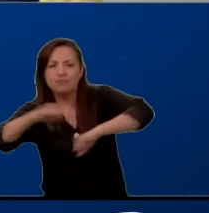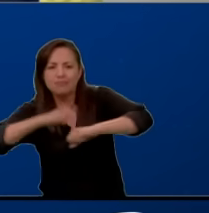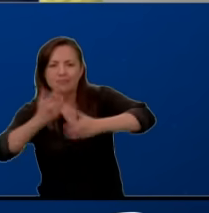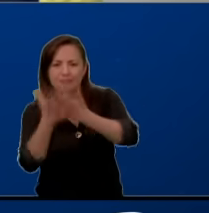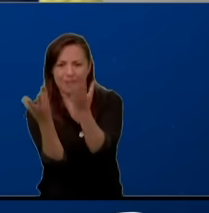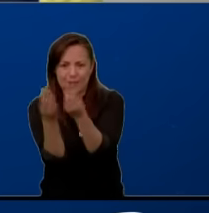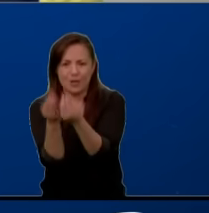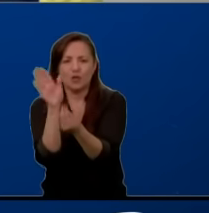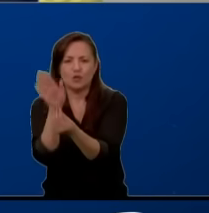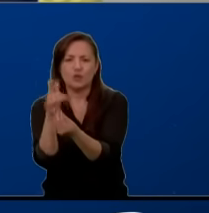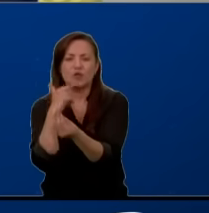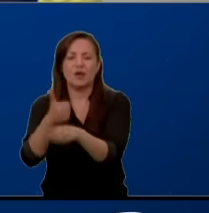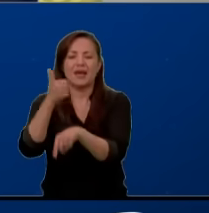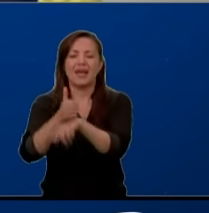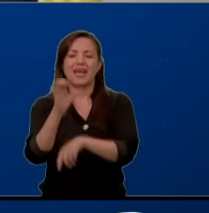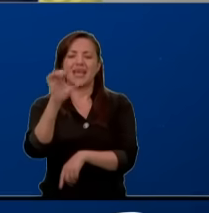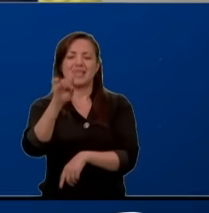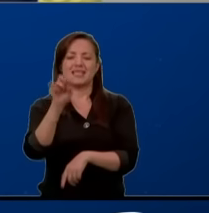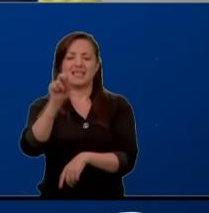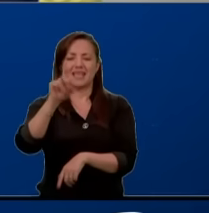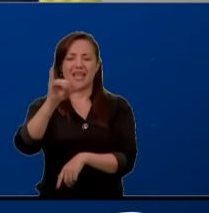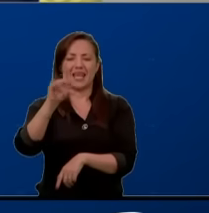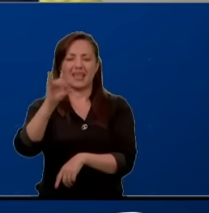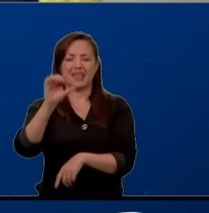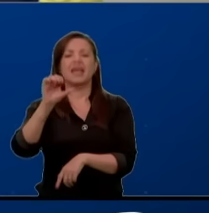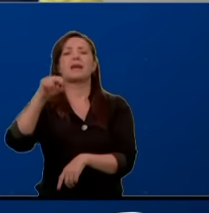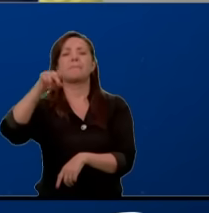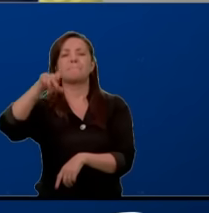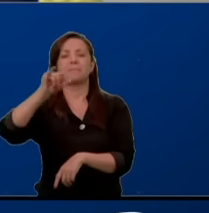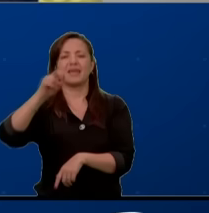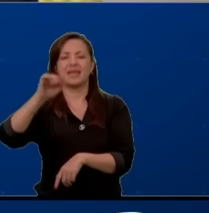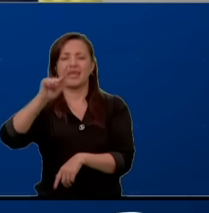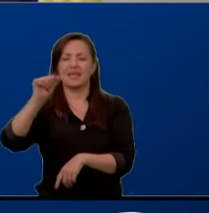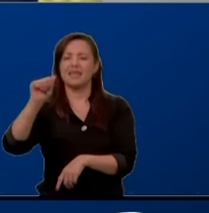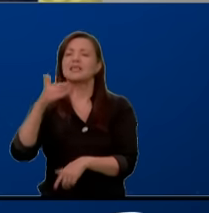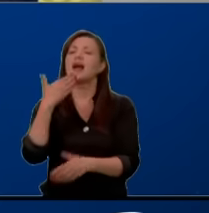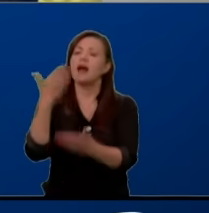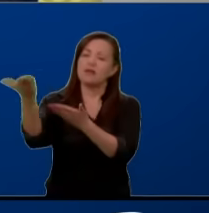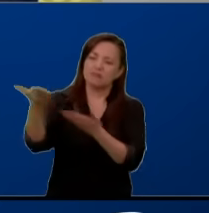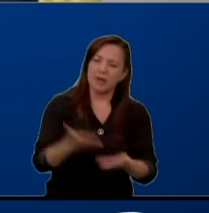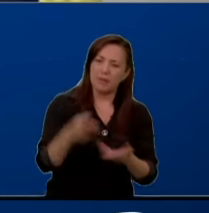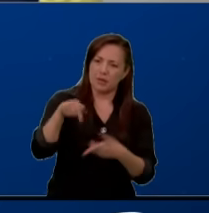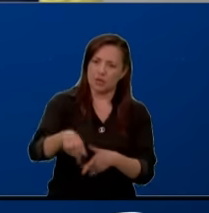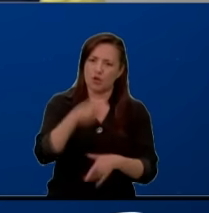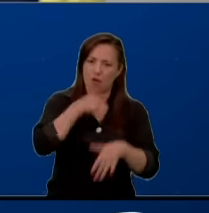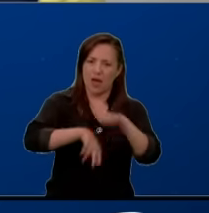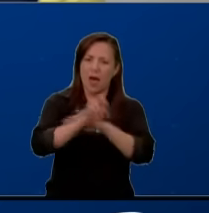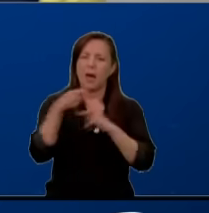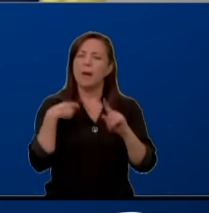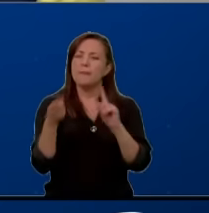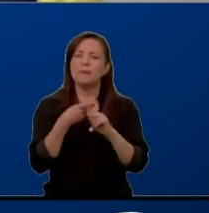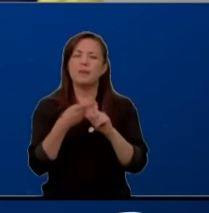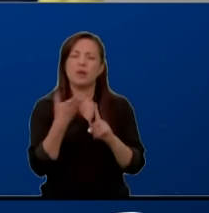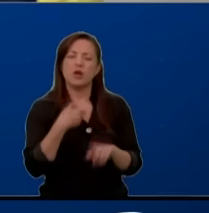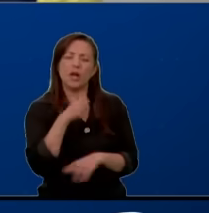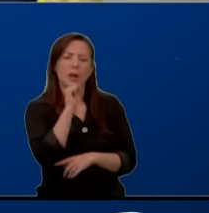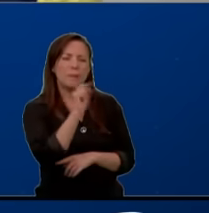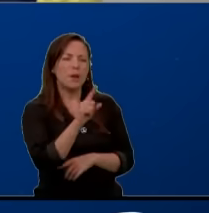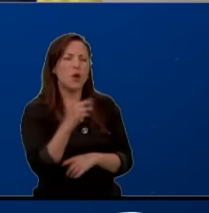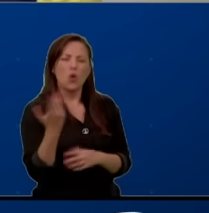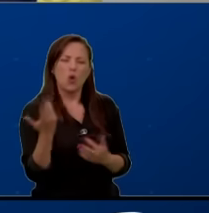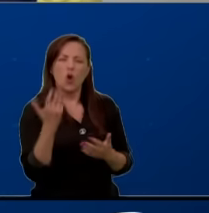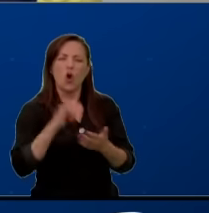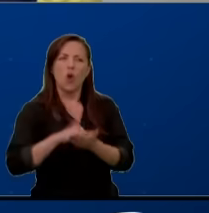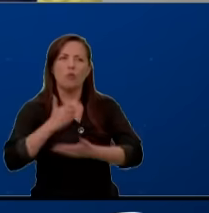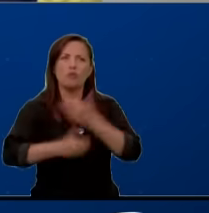de Desastres, Sneider Pinilla Álvarez. Subdirector, bienvenido a Noticias Caracol. Quiero comenzar preguntándole, ¿cómo avanza la atención del fenómeno